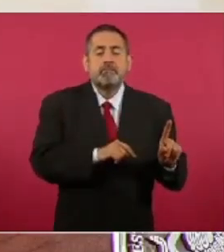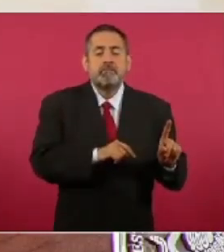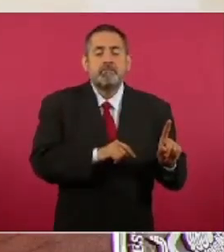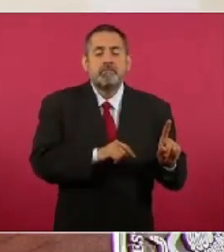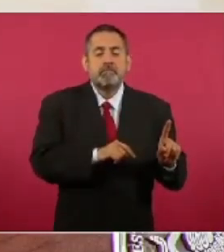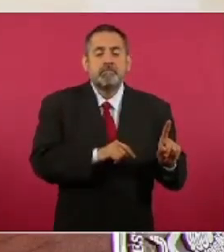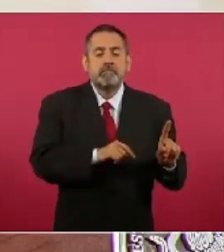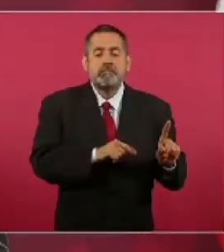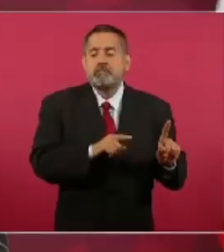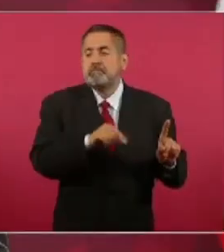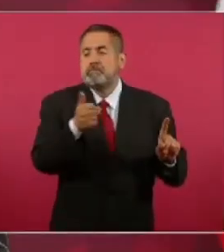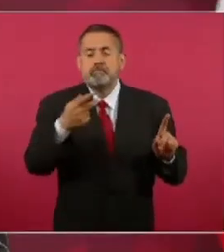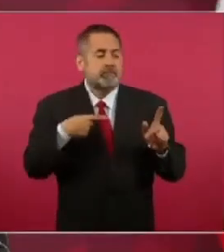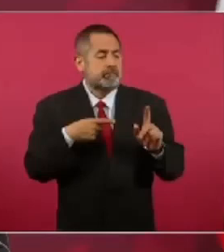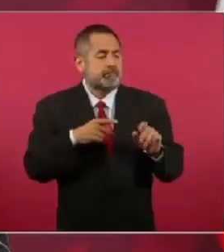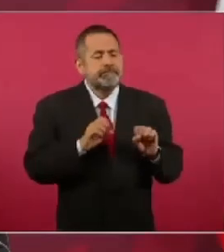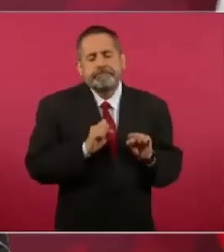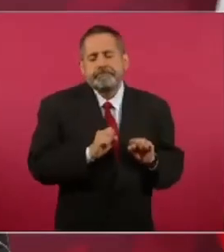impunidad,